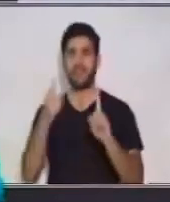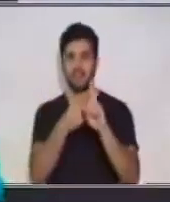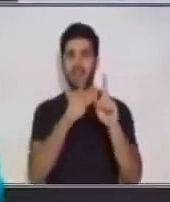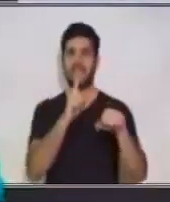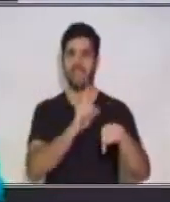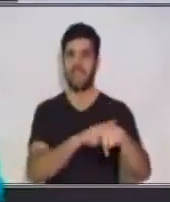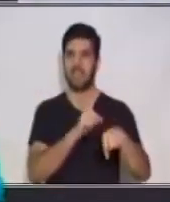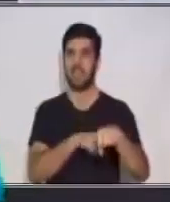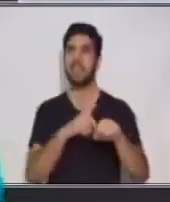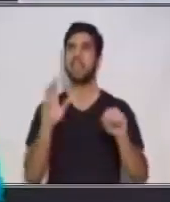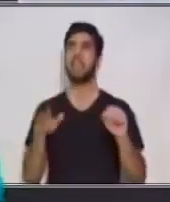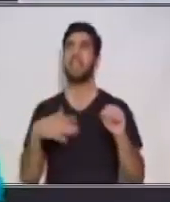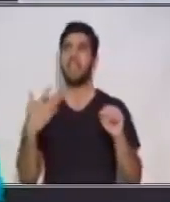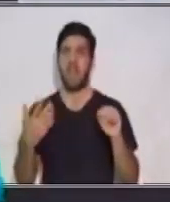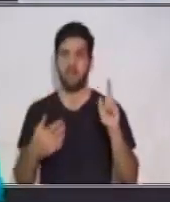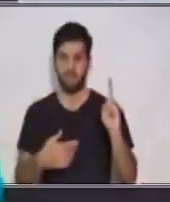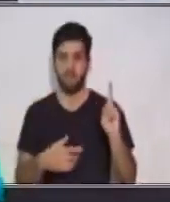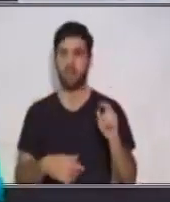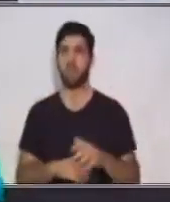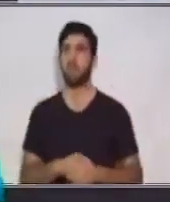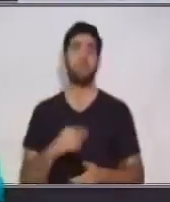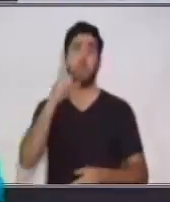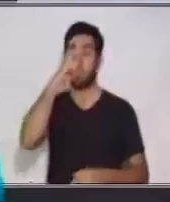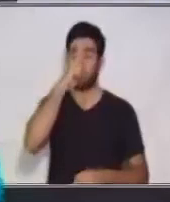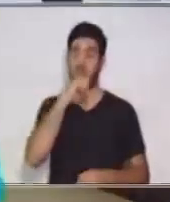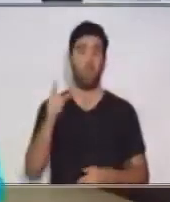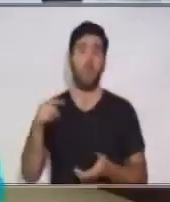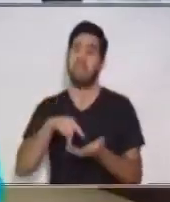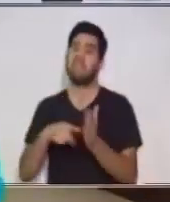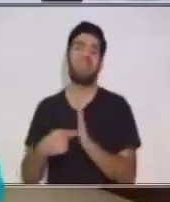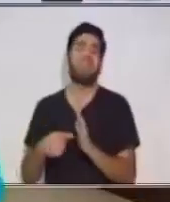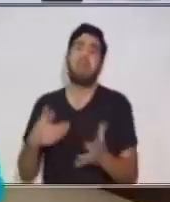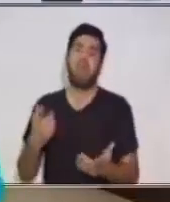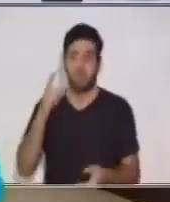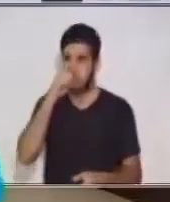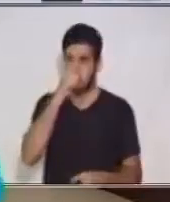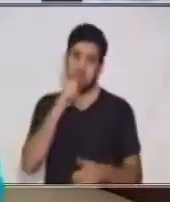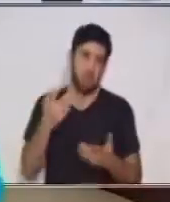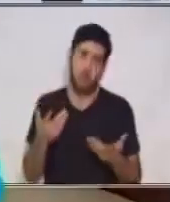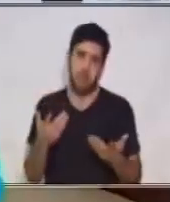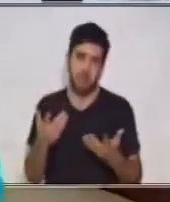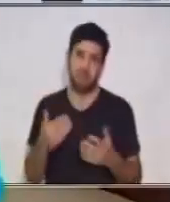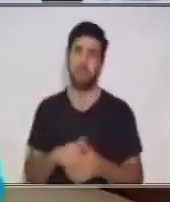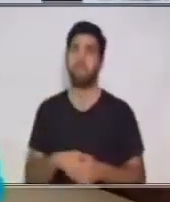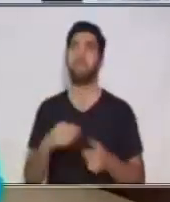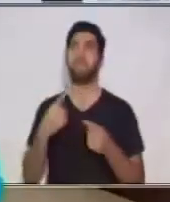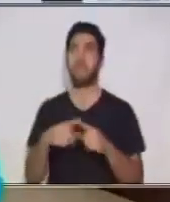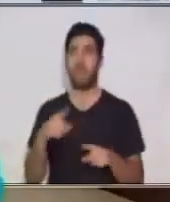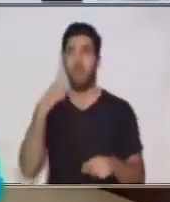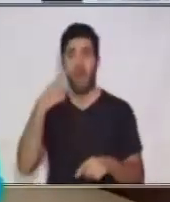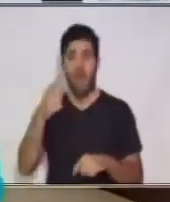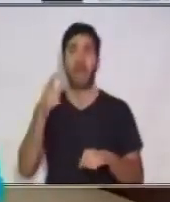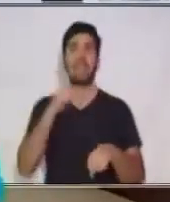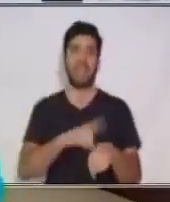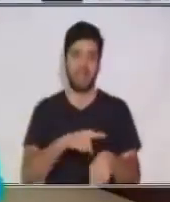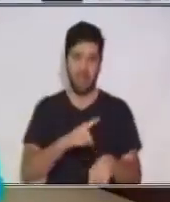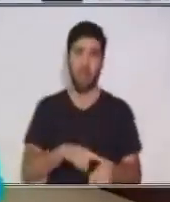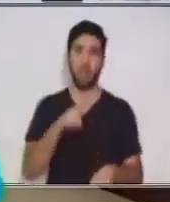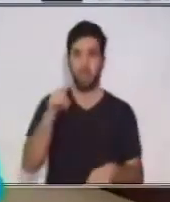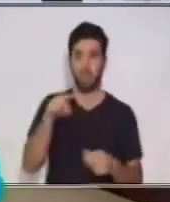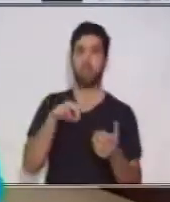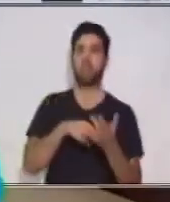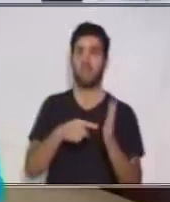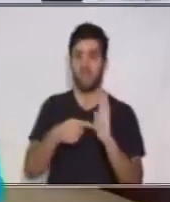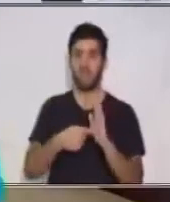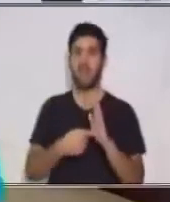tiempo. Como les explicaba, carecen de significados, pero podemos identificarlo como tiempo. Todos nosotros identificamos de